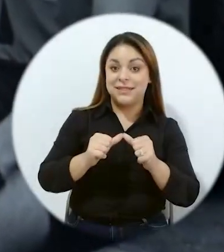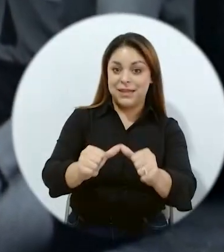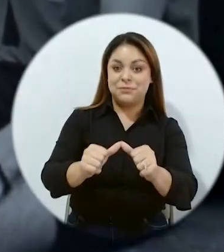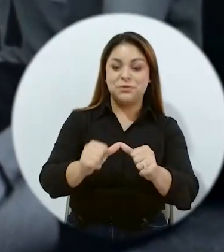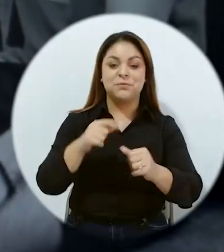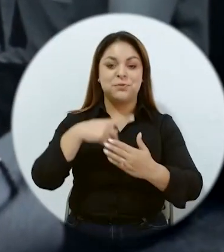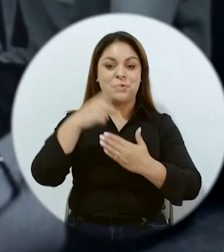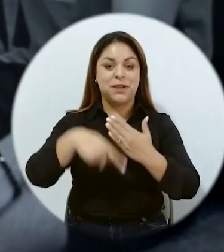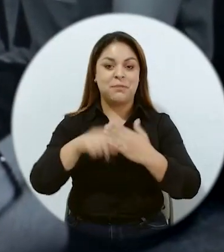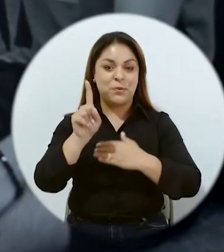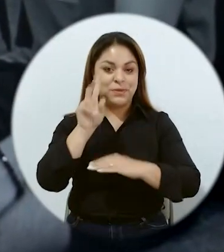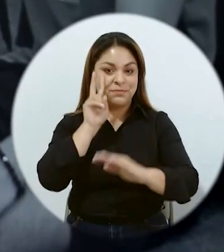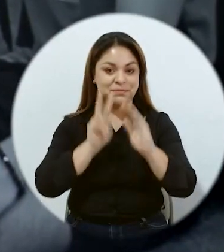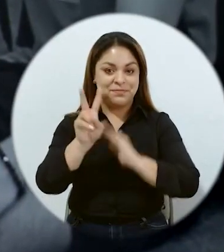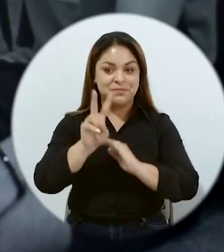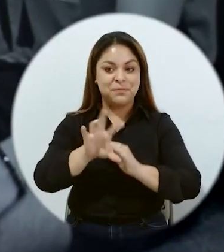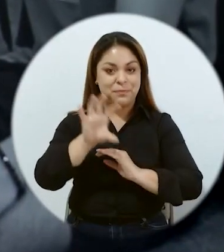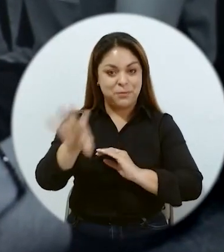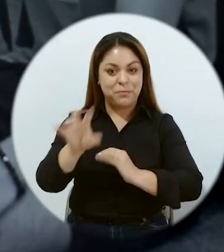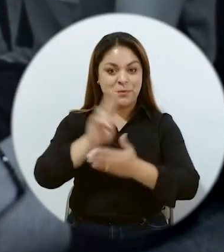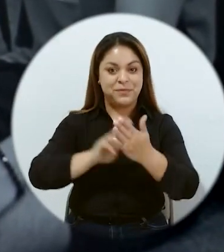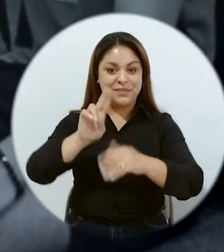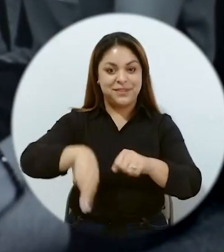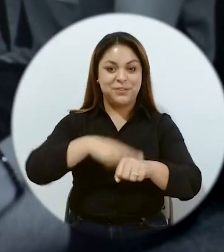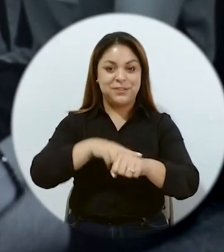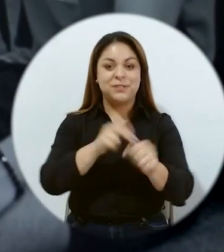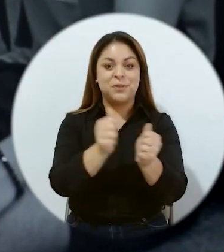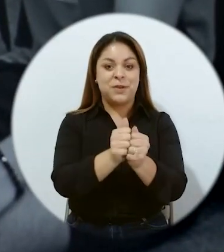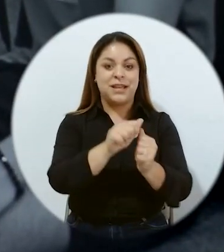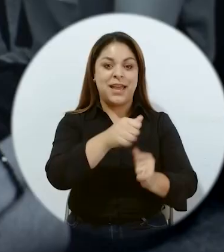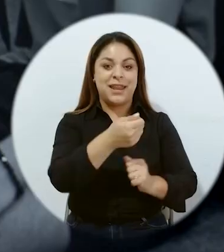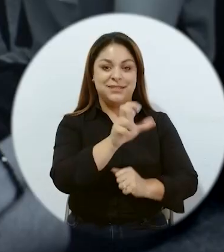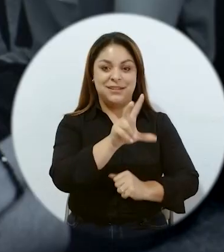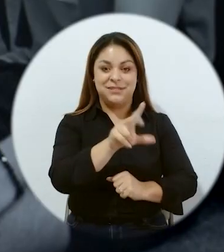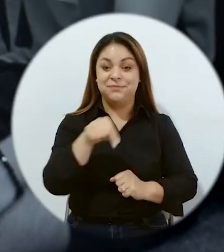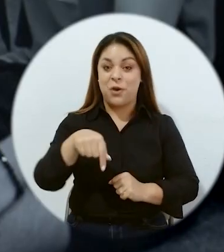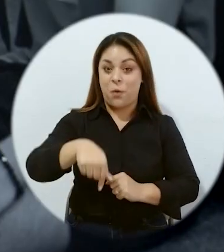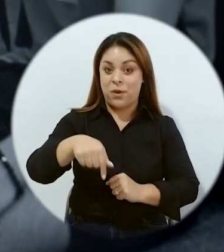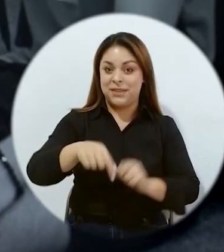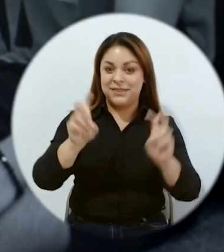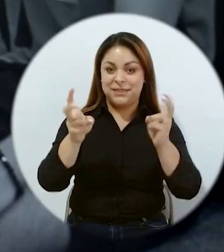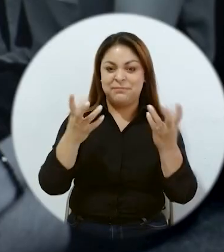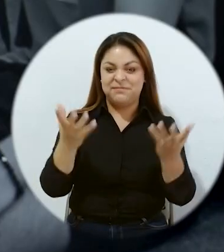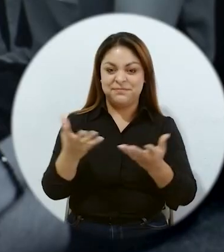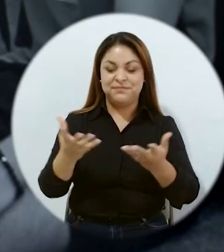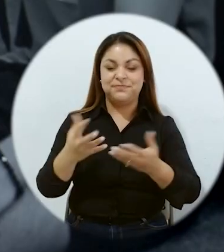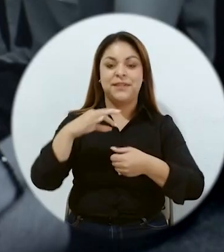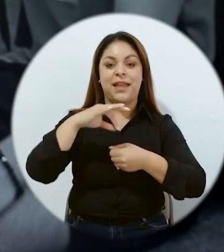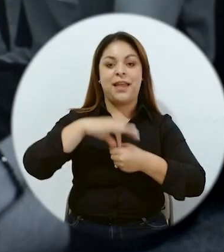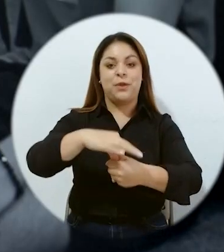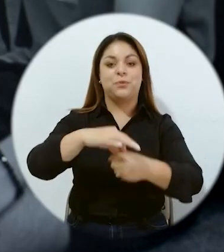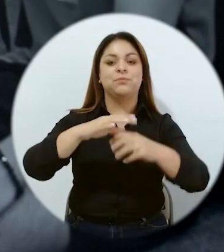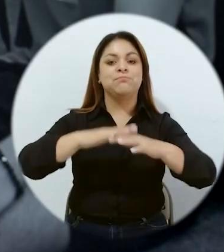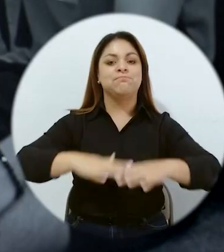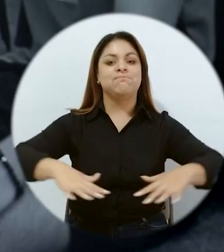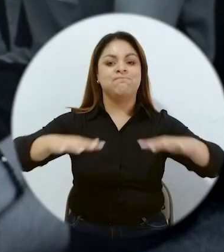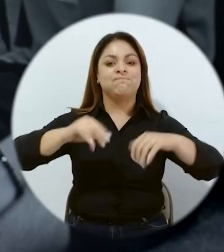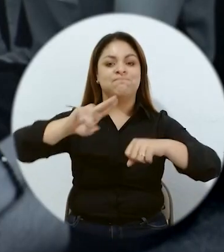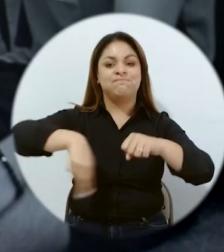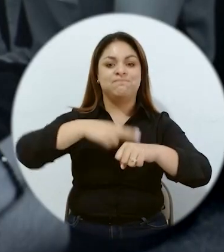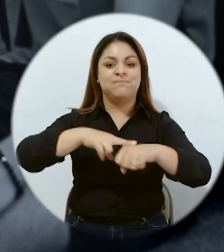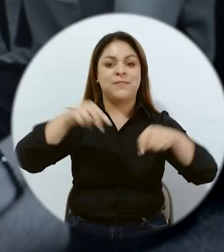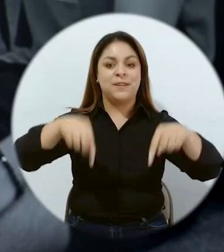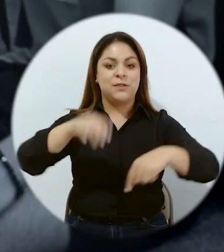Continúa usted con una mirada al programa de la Universidad Nacional y de SINAL S.A. Hoy con el tema de agroecología en Costa